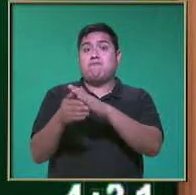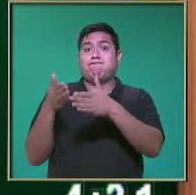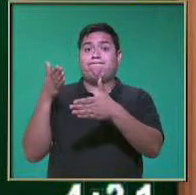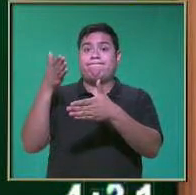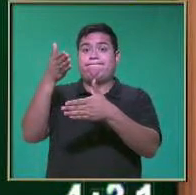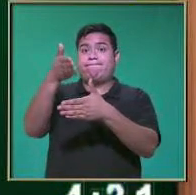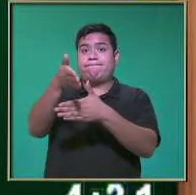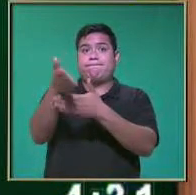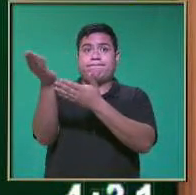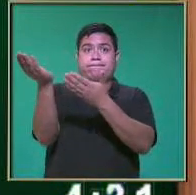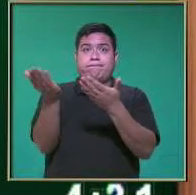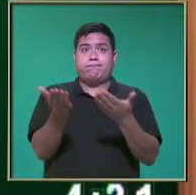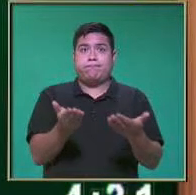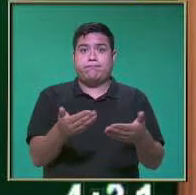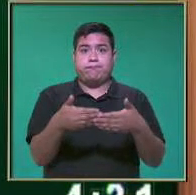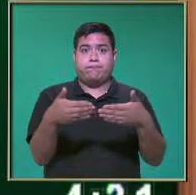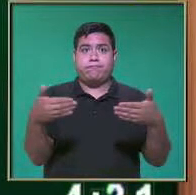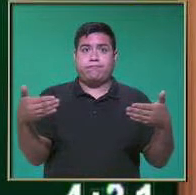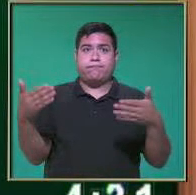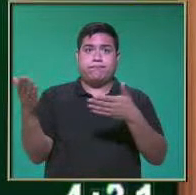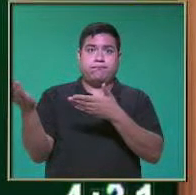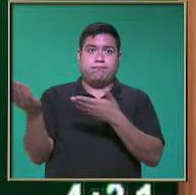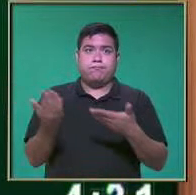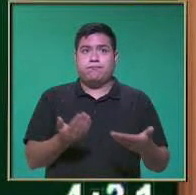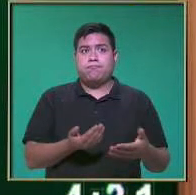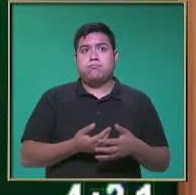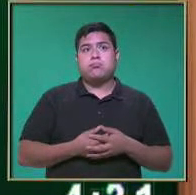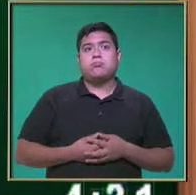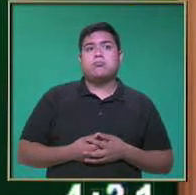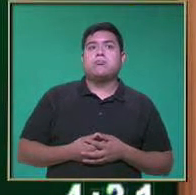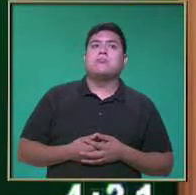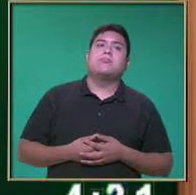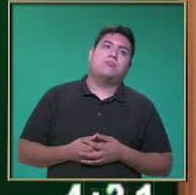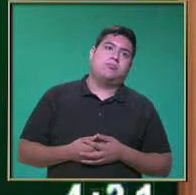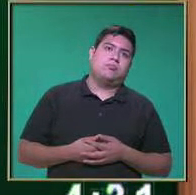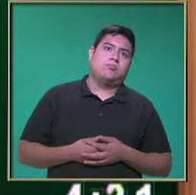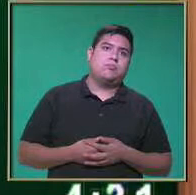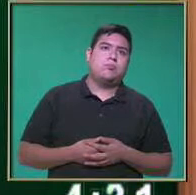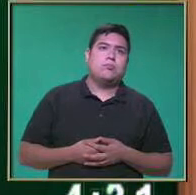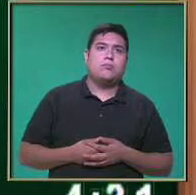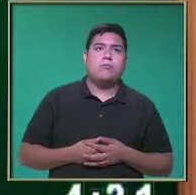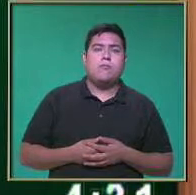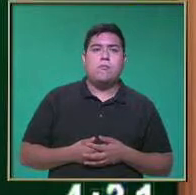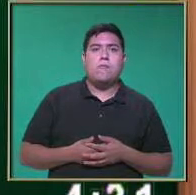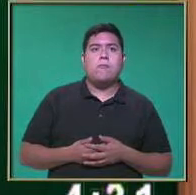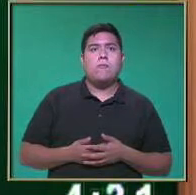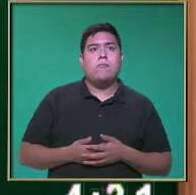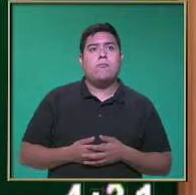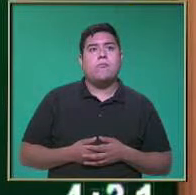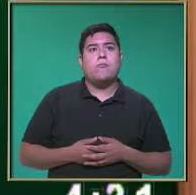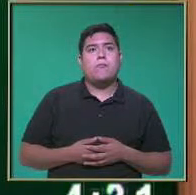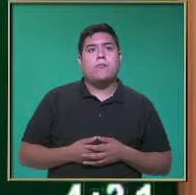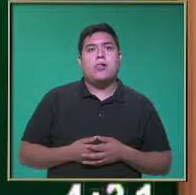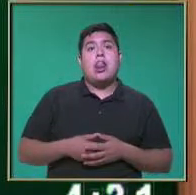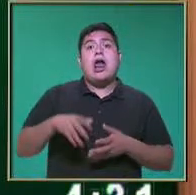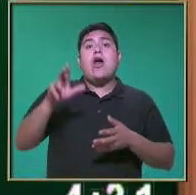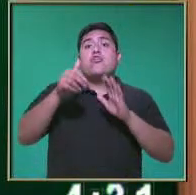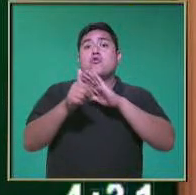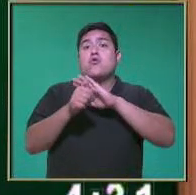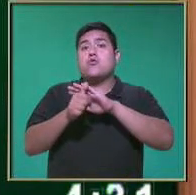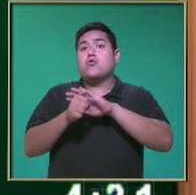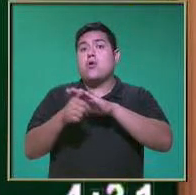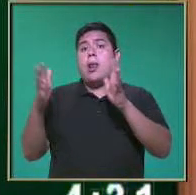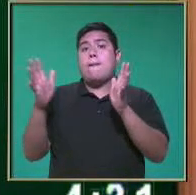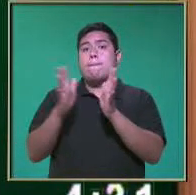too late. The triumphant tortoise was patiently waiting. The tortoise had won the race. Vamos a analizar